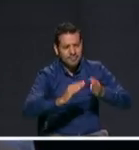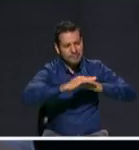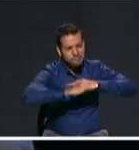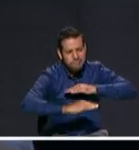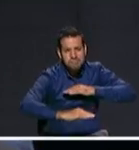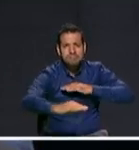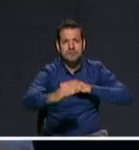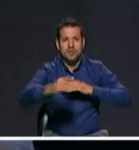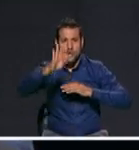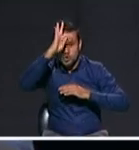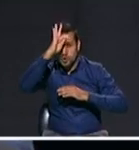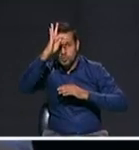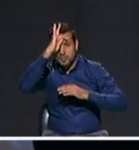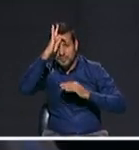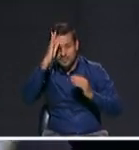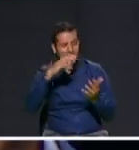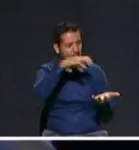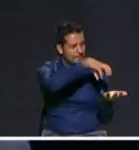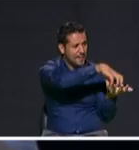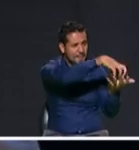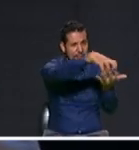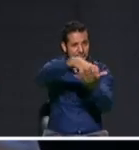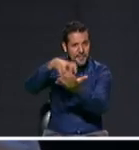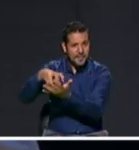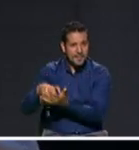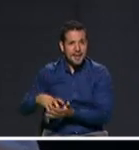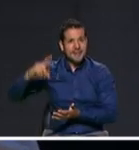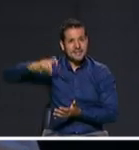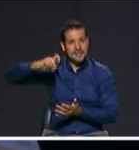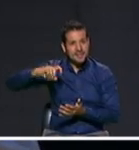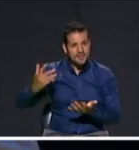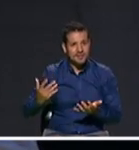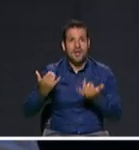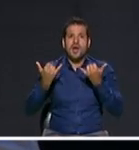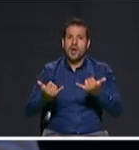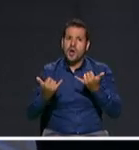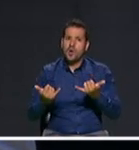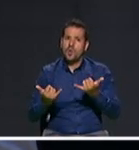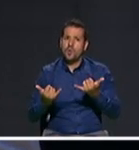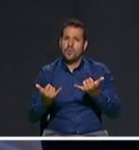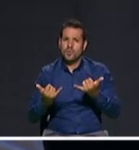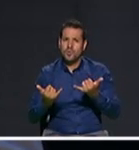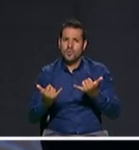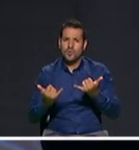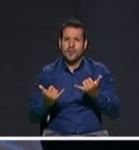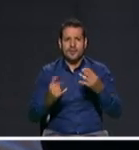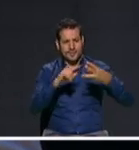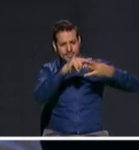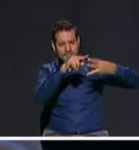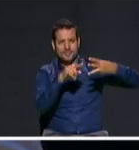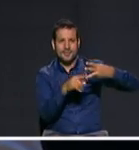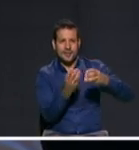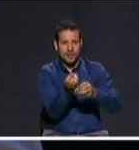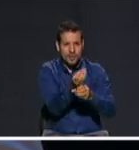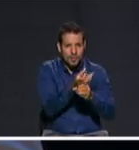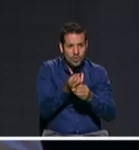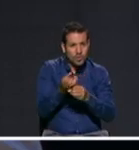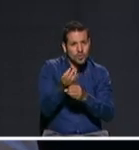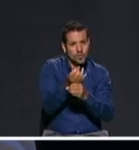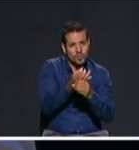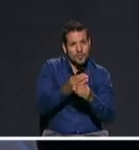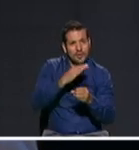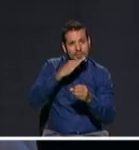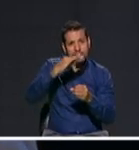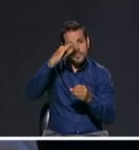hospitalaria de centros de salud que también se requieren para desconcentrar la oferta que actualmente se concentra en tres comunas de la ciudad de medellín